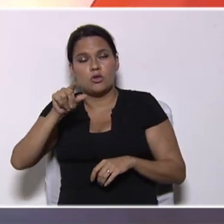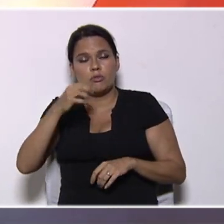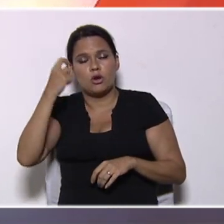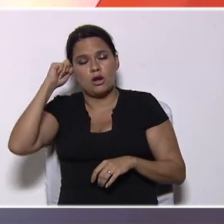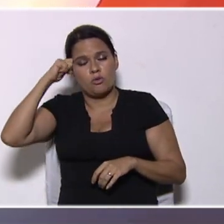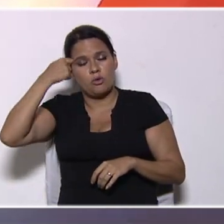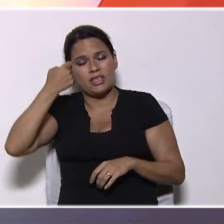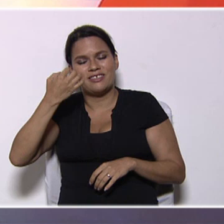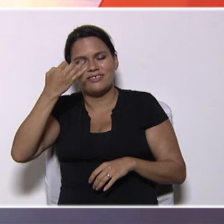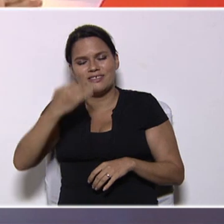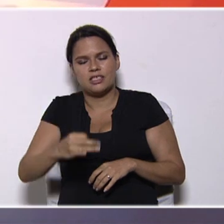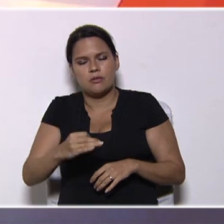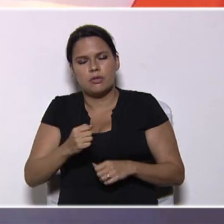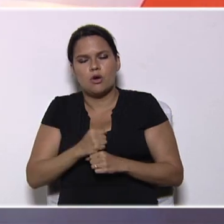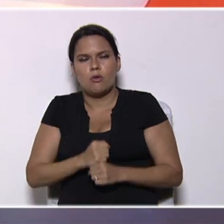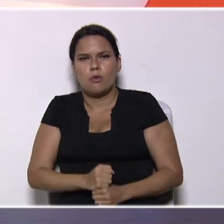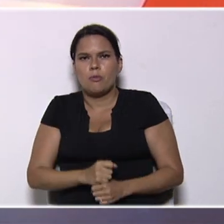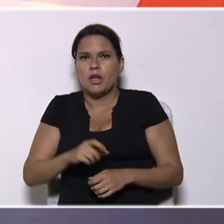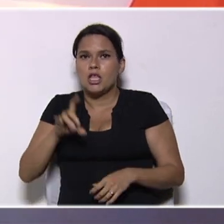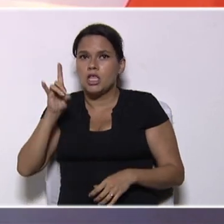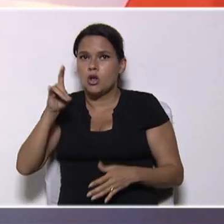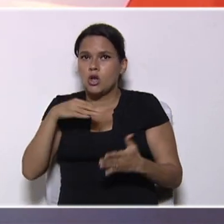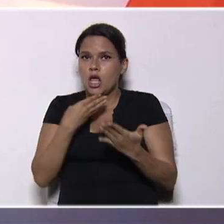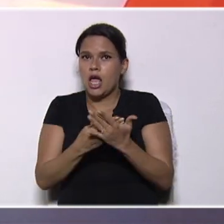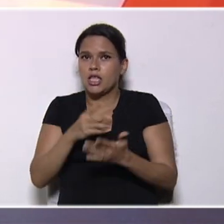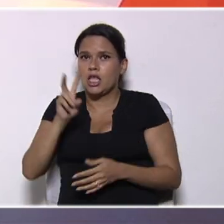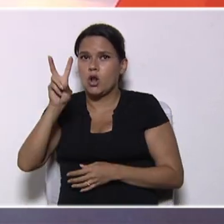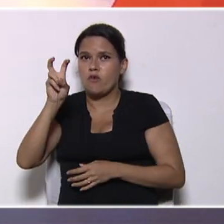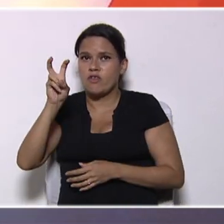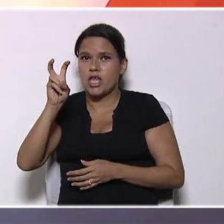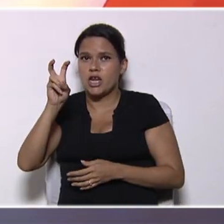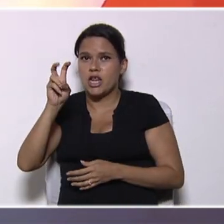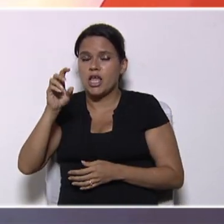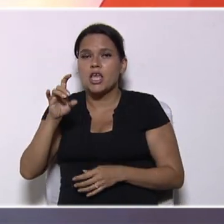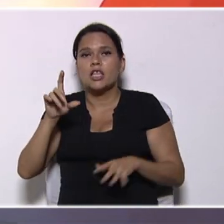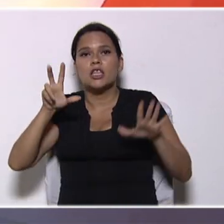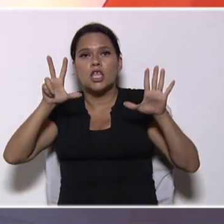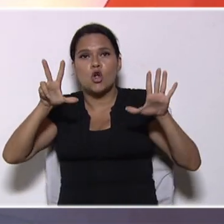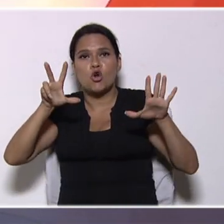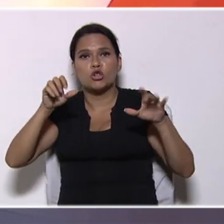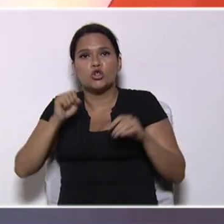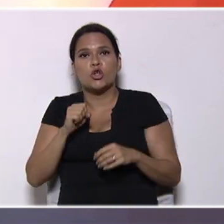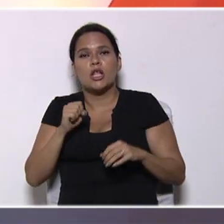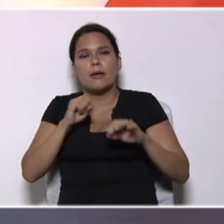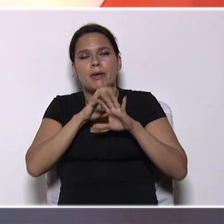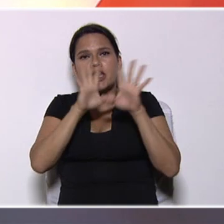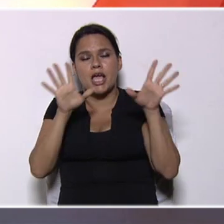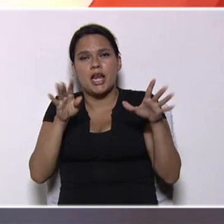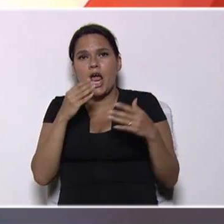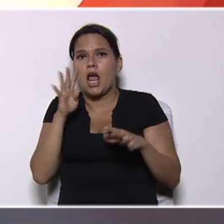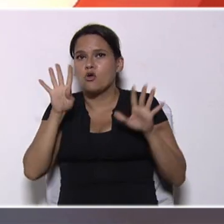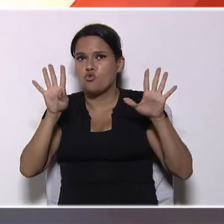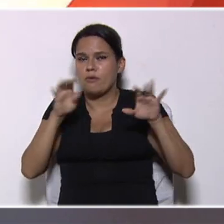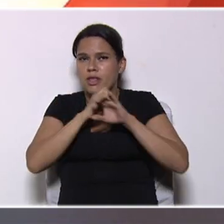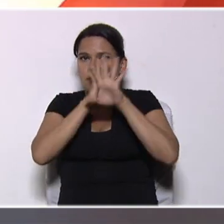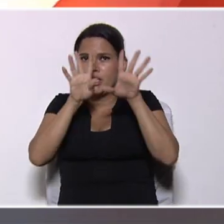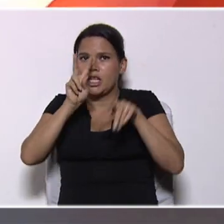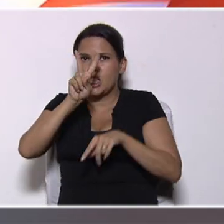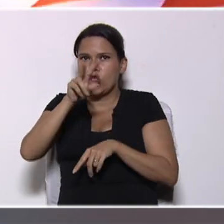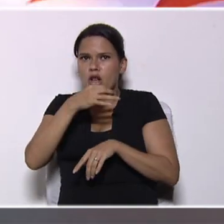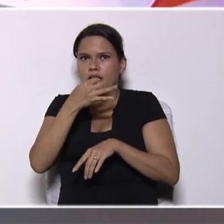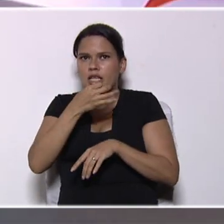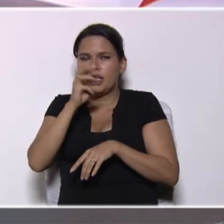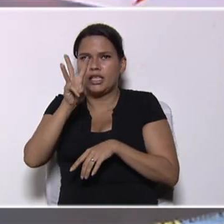esperar siempre, de lunes a viernes, de 8 de la mañana a 9 de la mañana y de 2 de la tarde a 3 de la